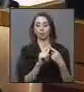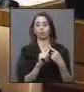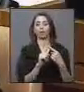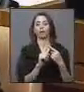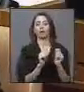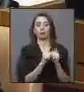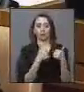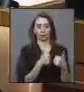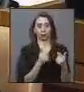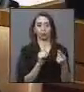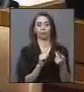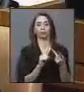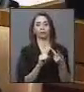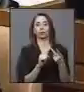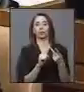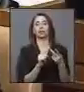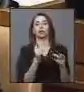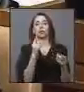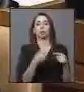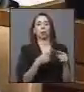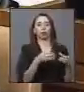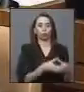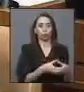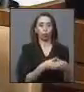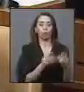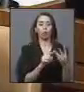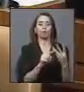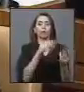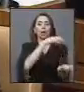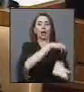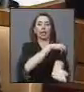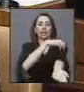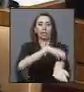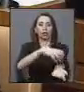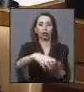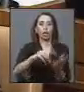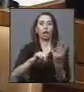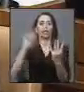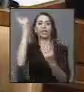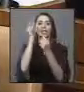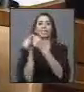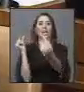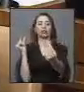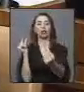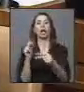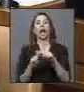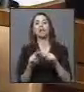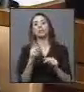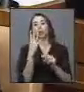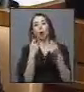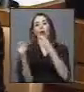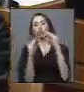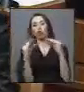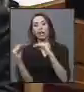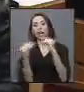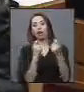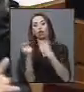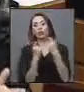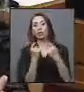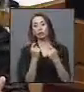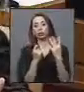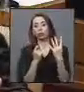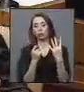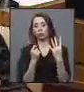en su dirección, negocian sectorialmente, negocian regionalmente y negocian nacionalmente. 4 negociaciones. Tiempo, diputado